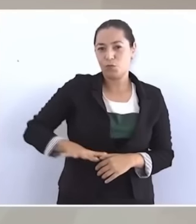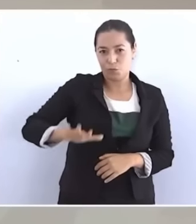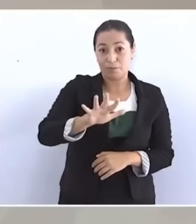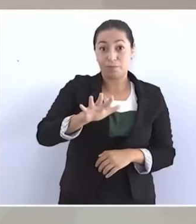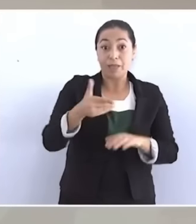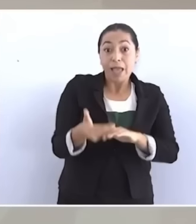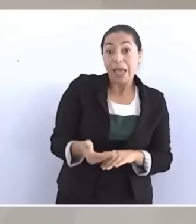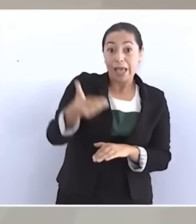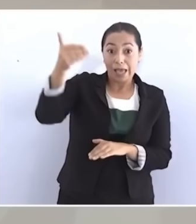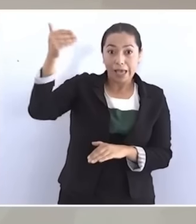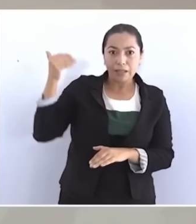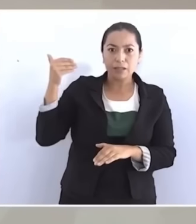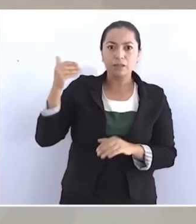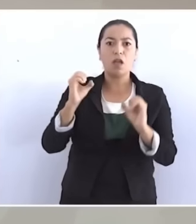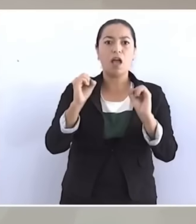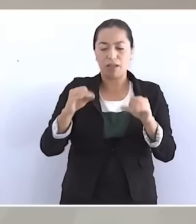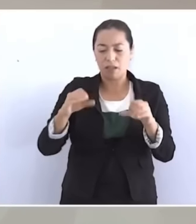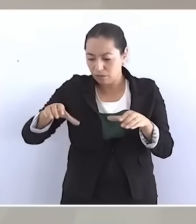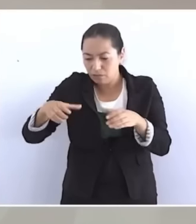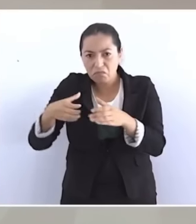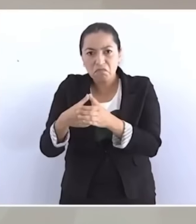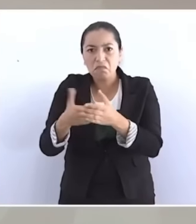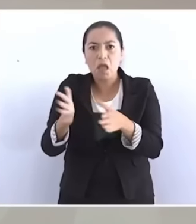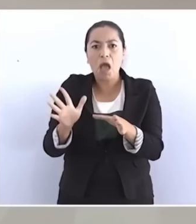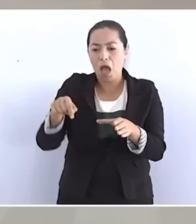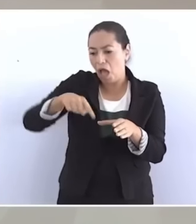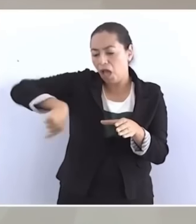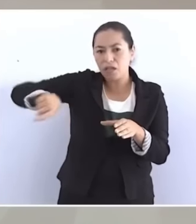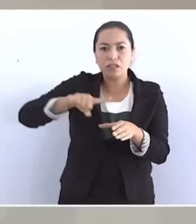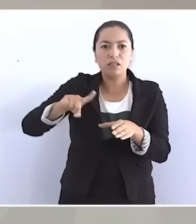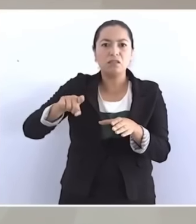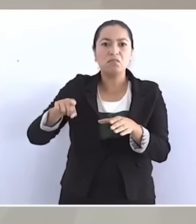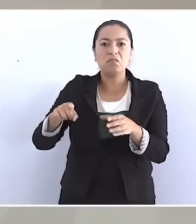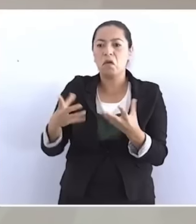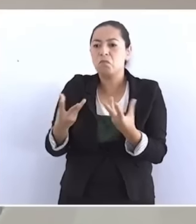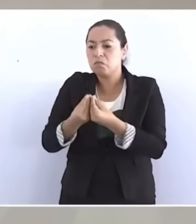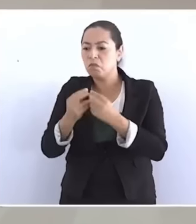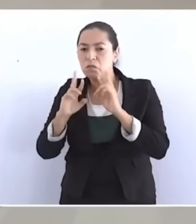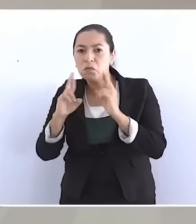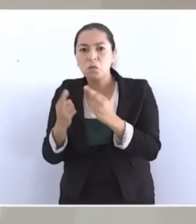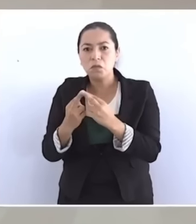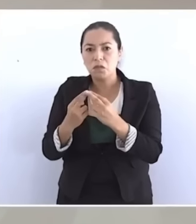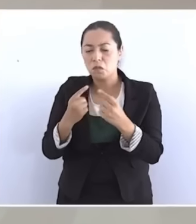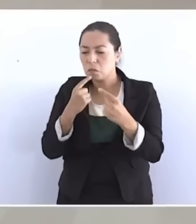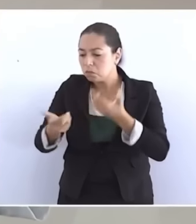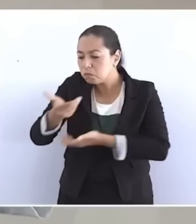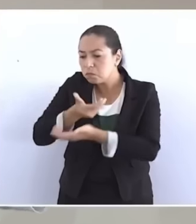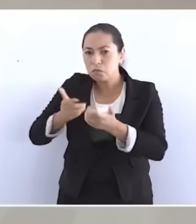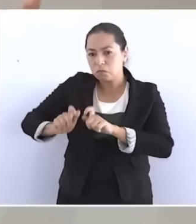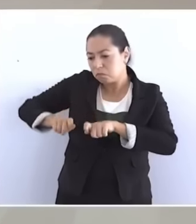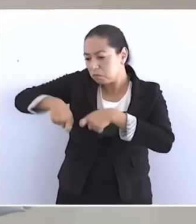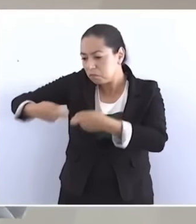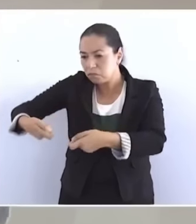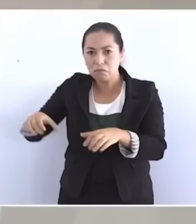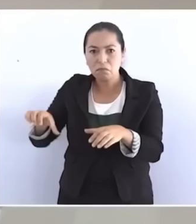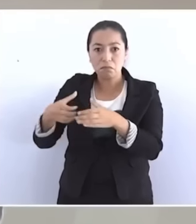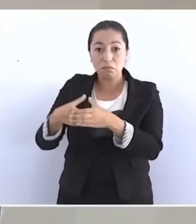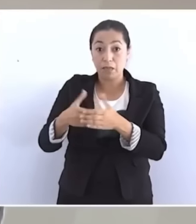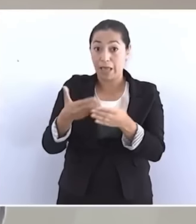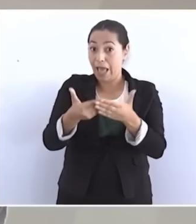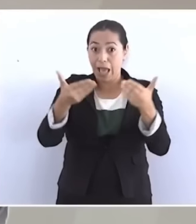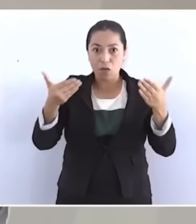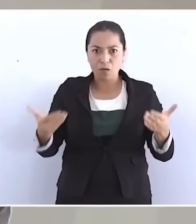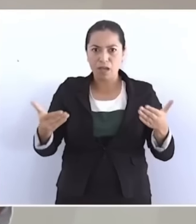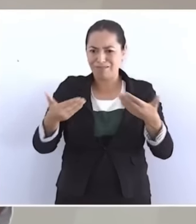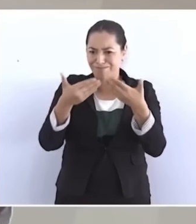oficinas, encerrados, entre los equipos, y ahora es tan transparente, tan abierto